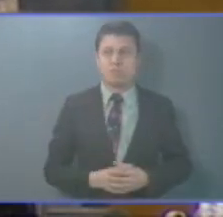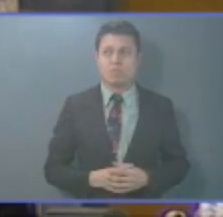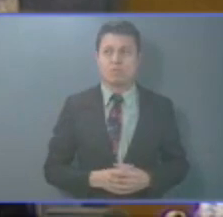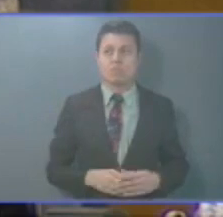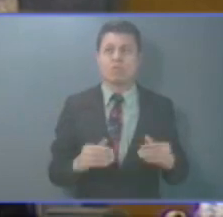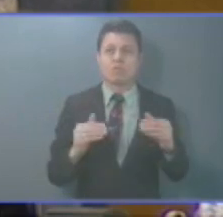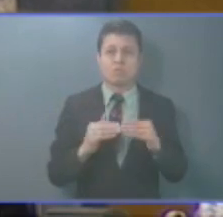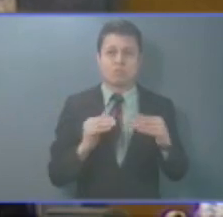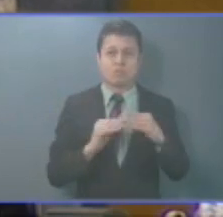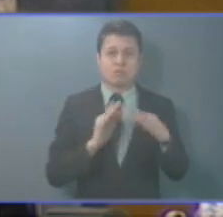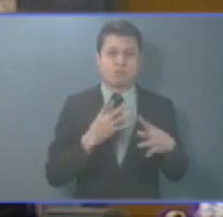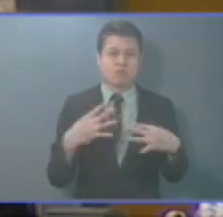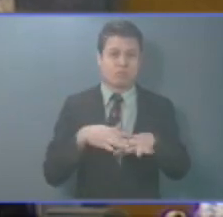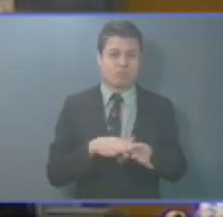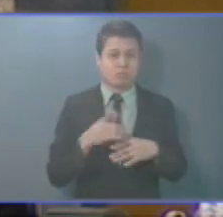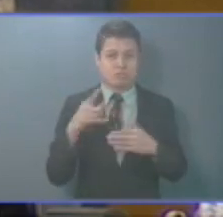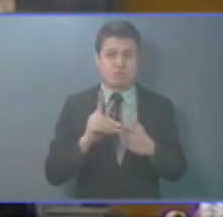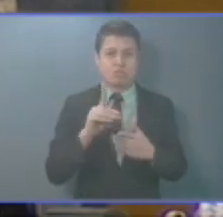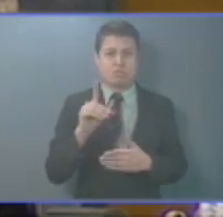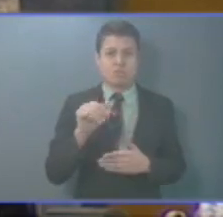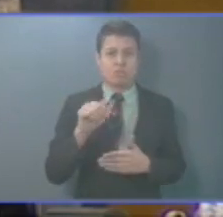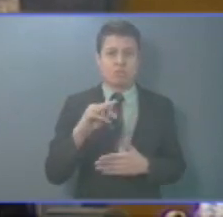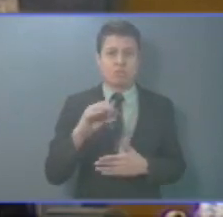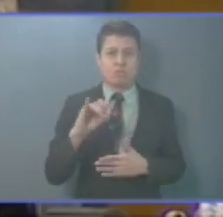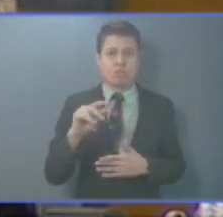Se incorpora el diputado Damián Alegría,